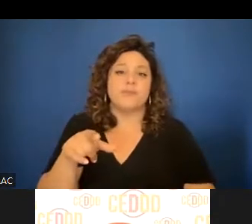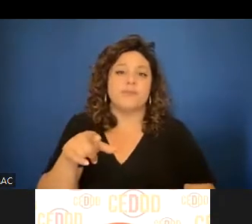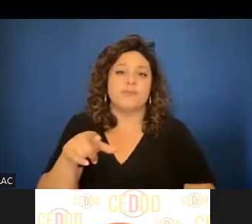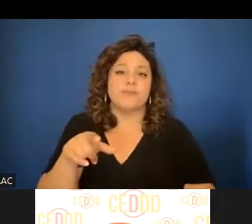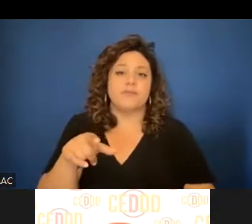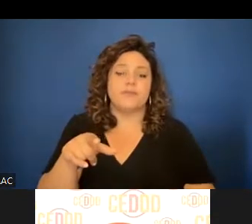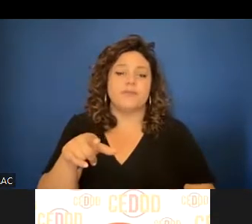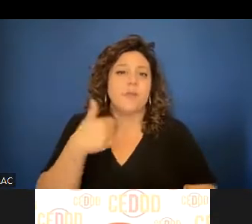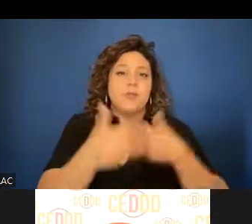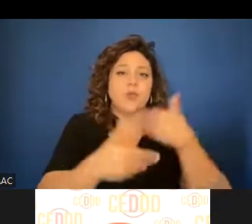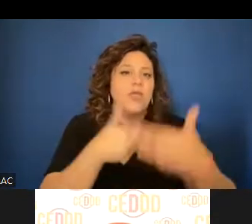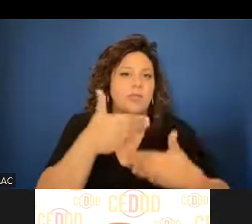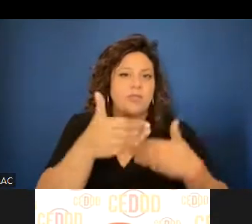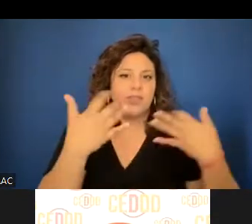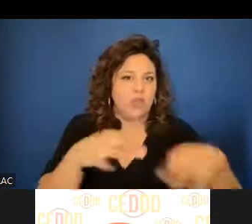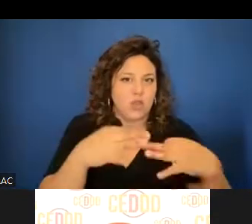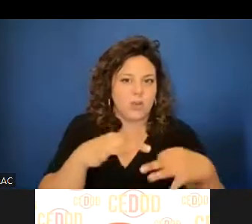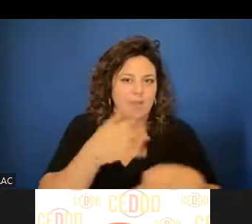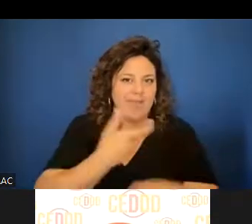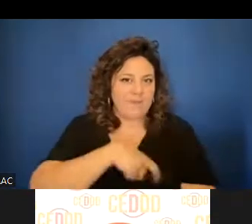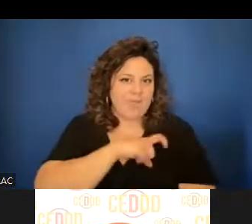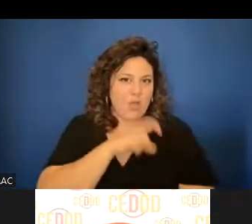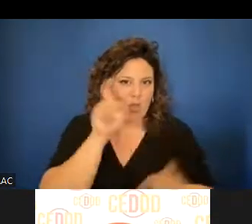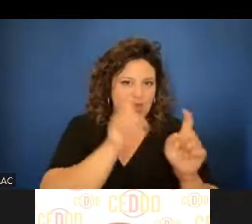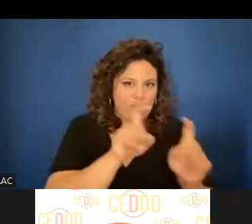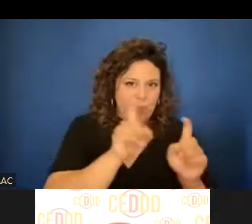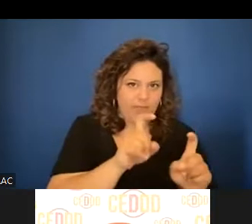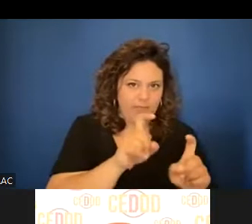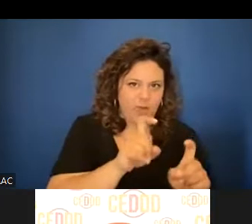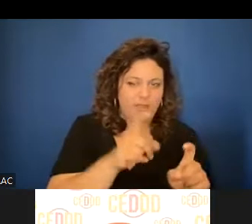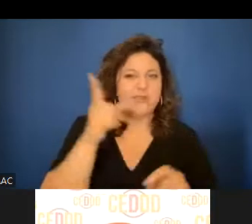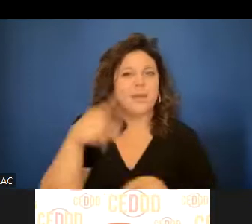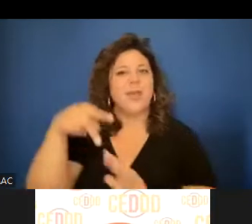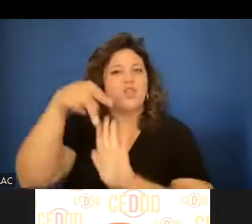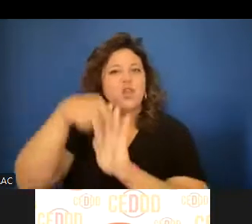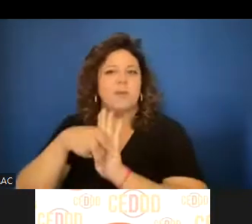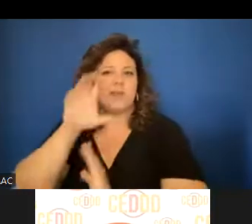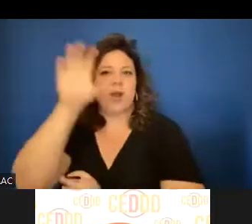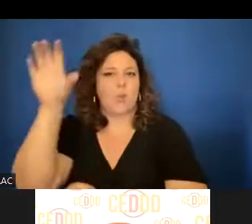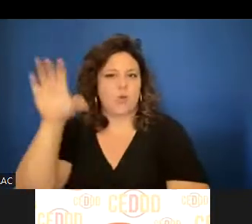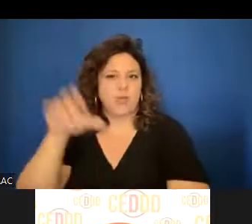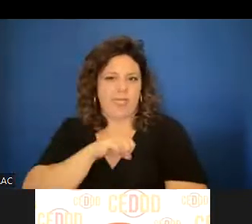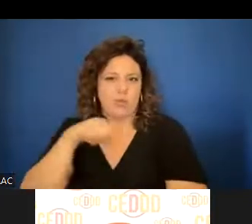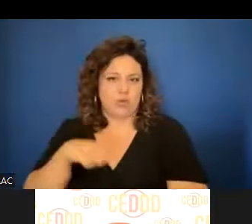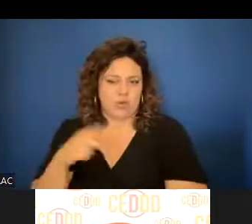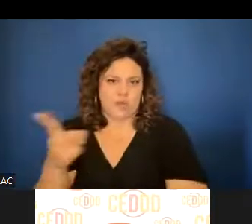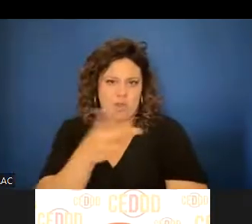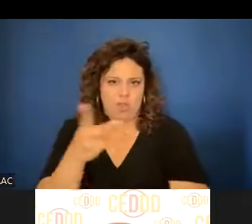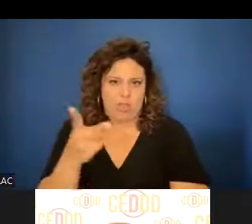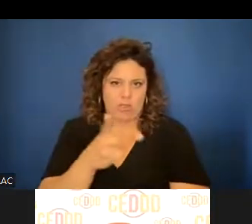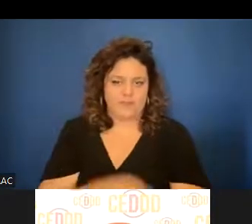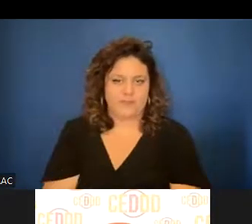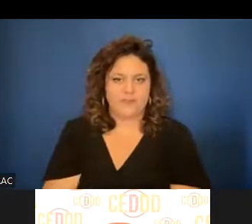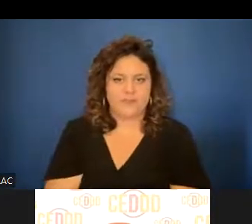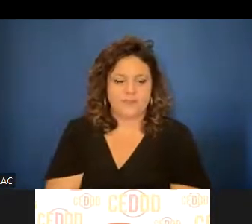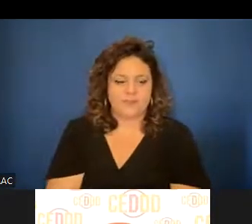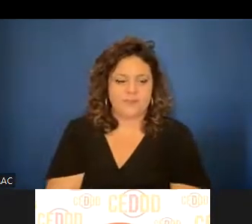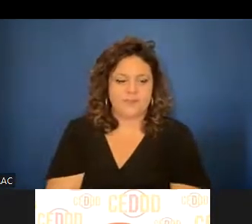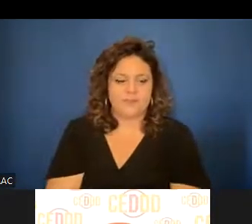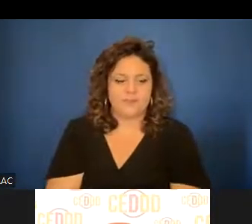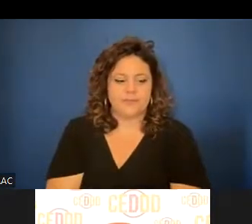discriminación? A ver, yo entiendo que aquí, en el caso de que incumple el ayuntamiento, pues habría que acudir al tema de